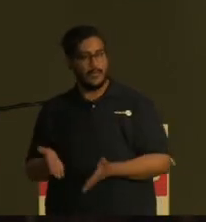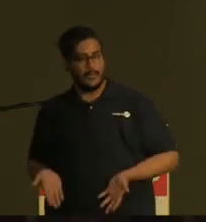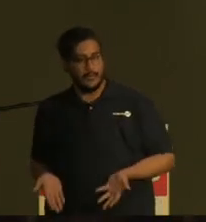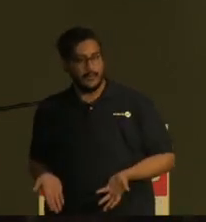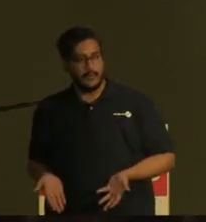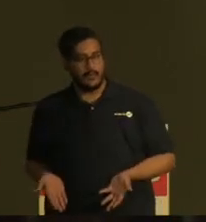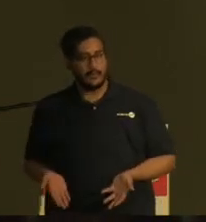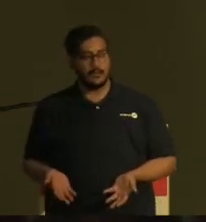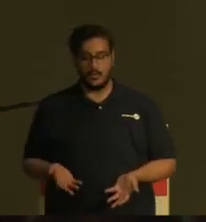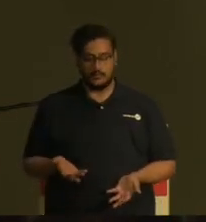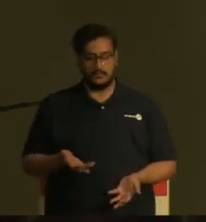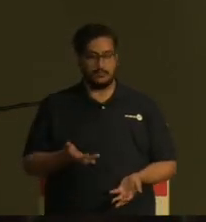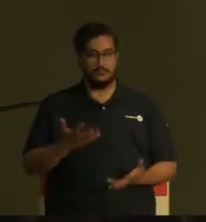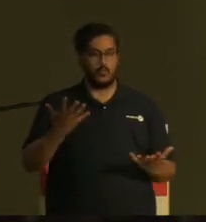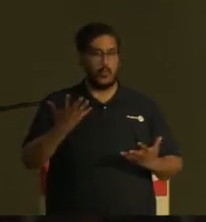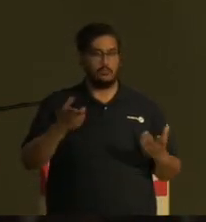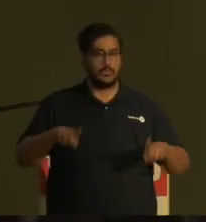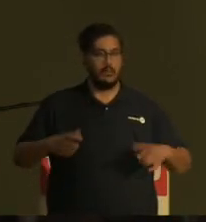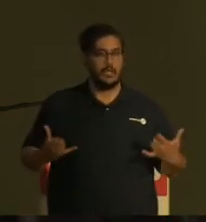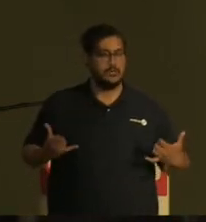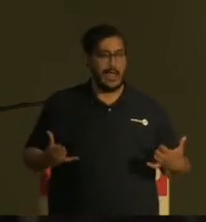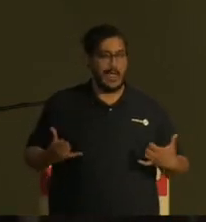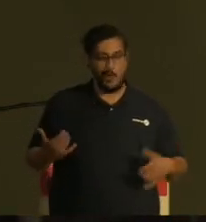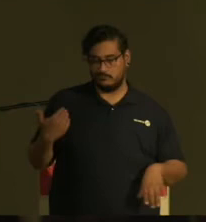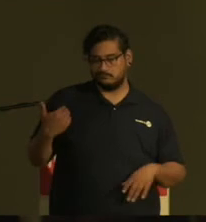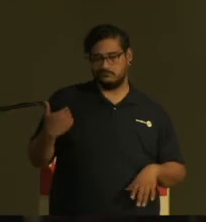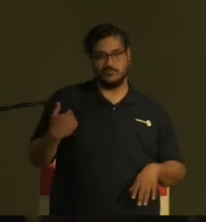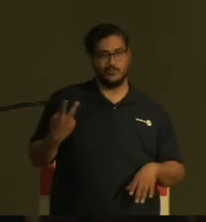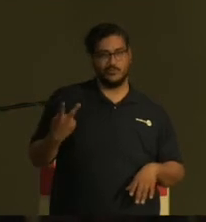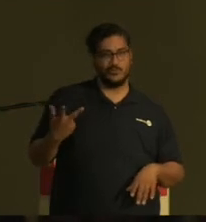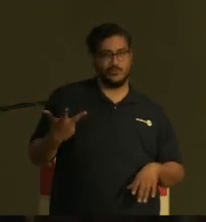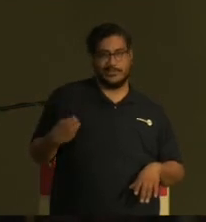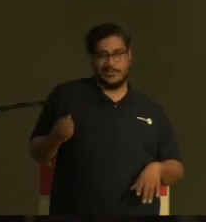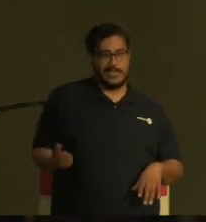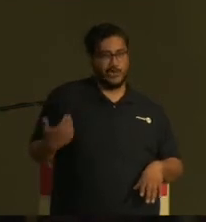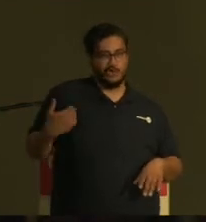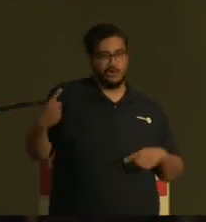porque qué pasó ahora en los 2 o 3 años, ahora